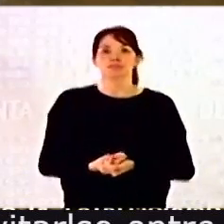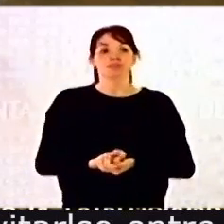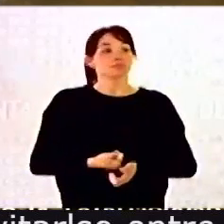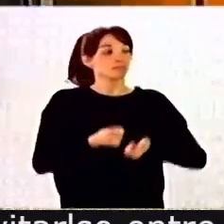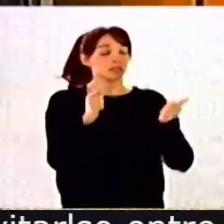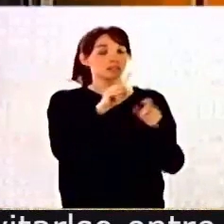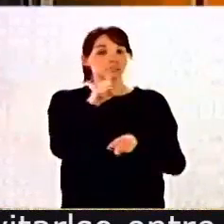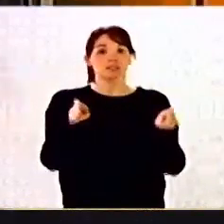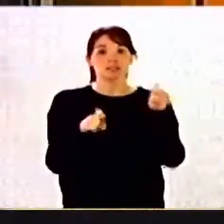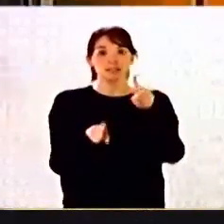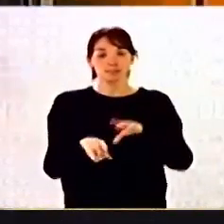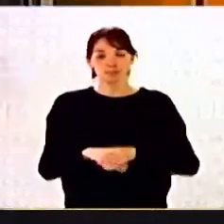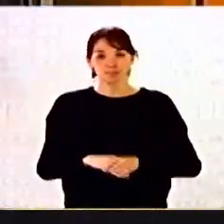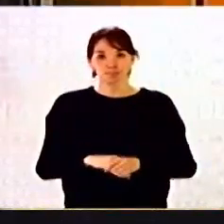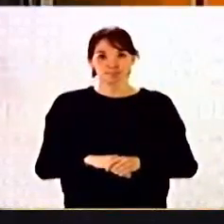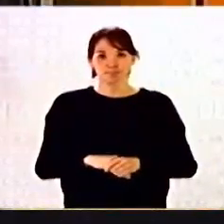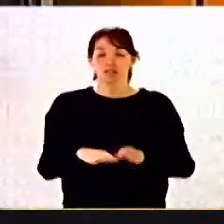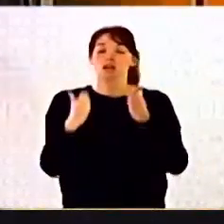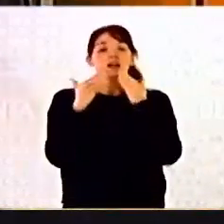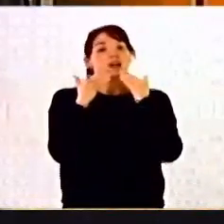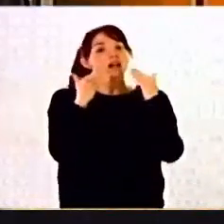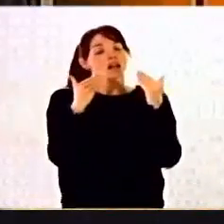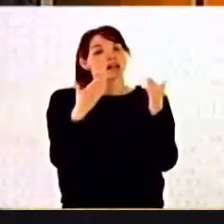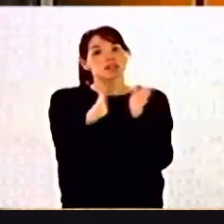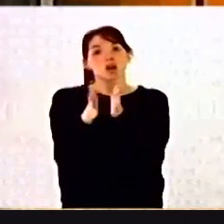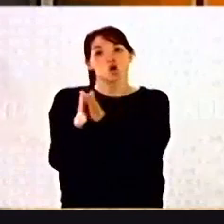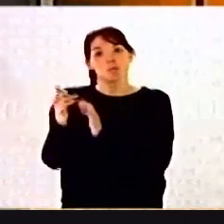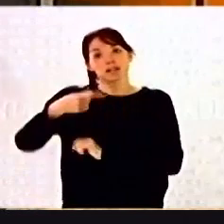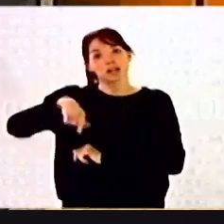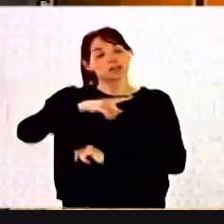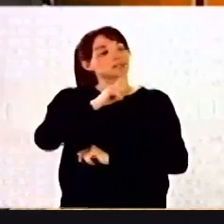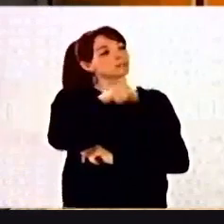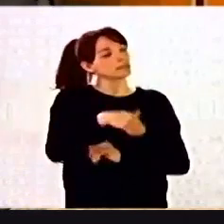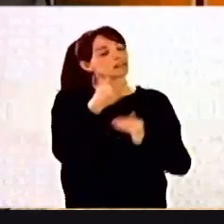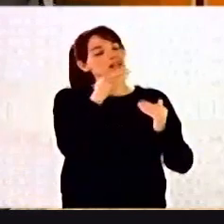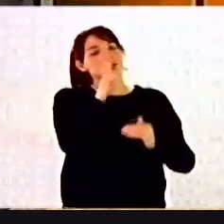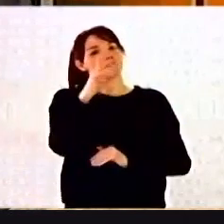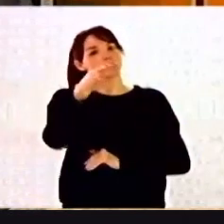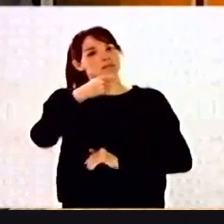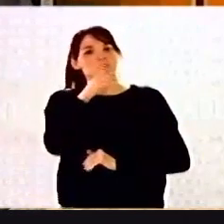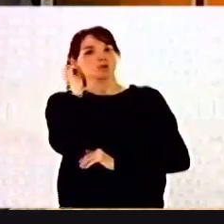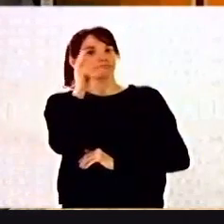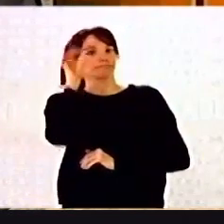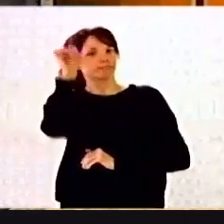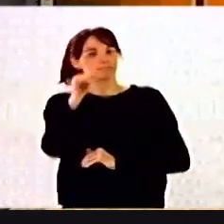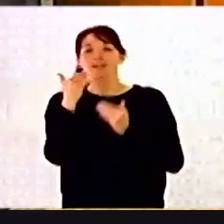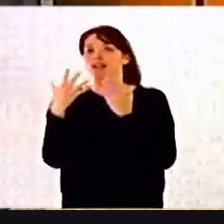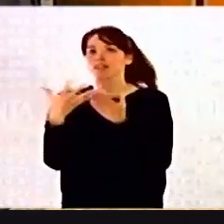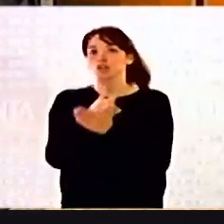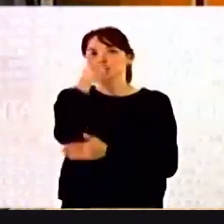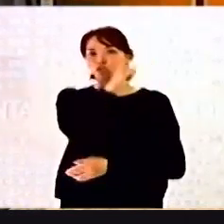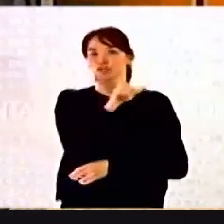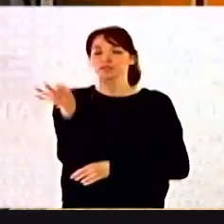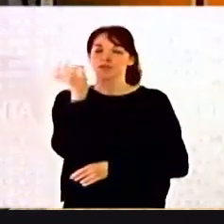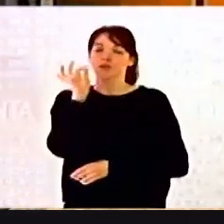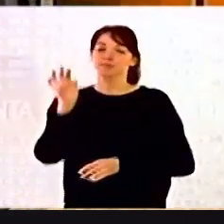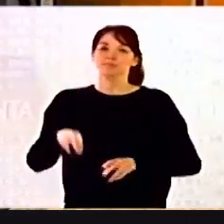Pregunta más. Pues muchísimas gracias, compañeros, y muchísimas gracias, vicepresidente, por su intervención. Muchas gracias a todos y a todos.